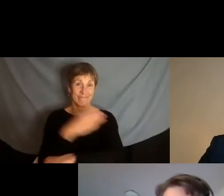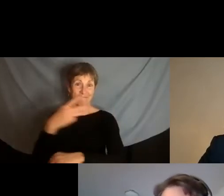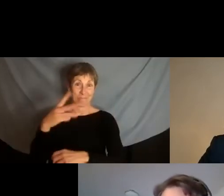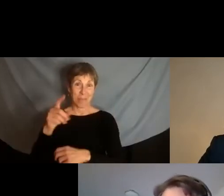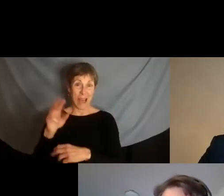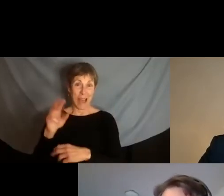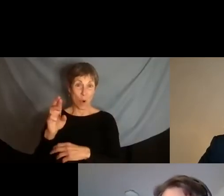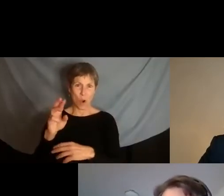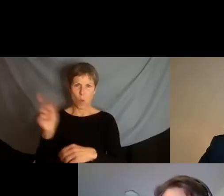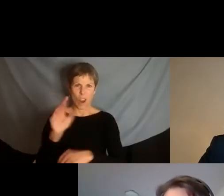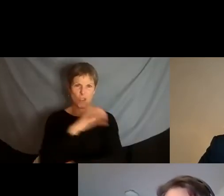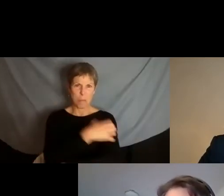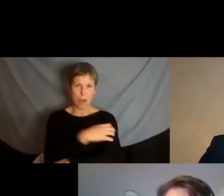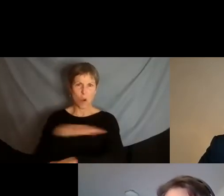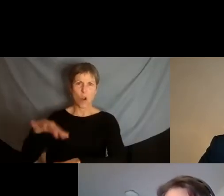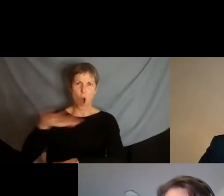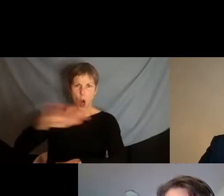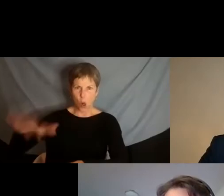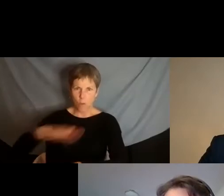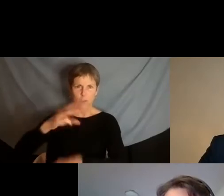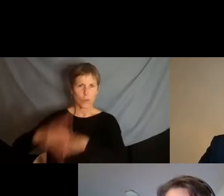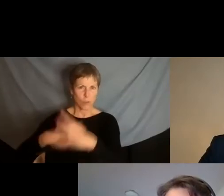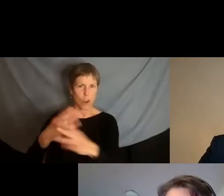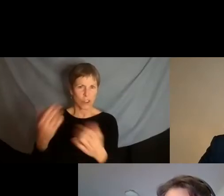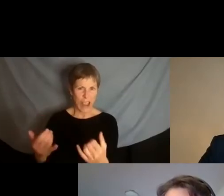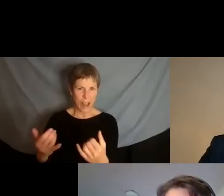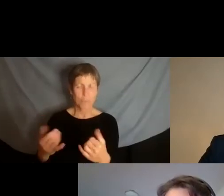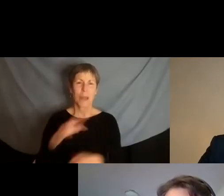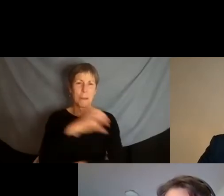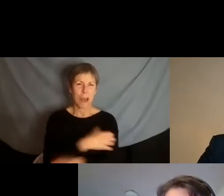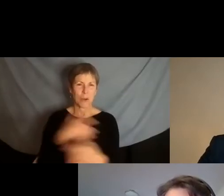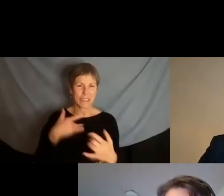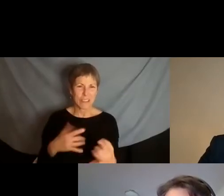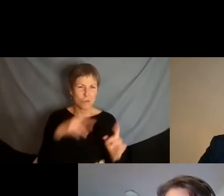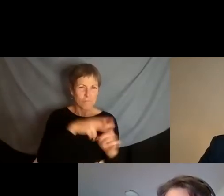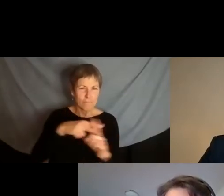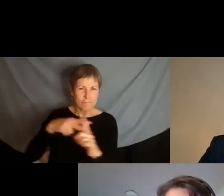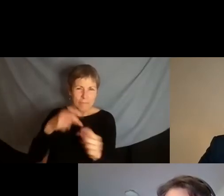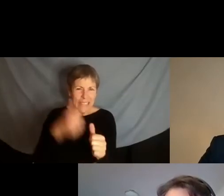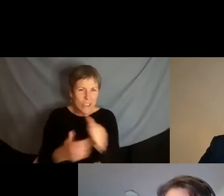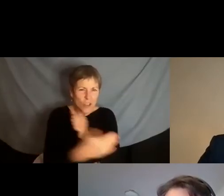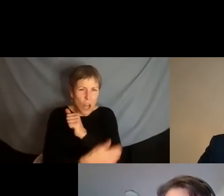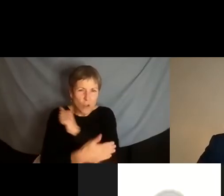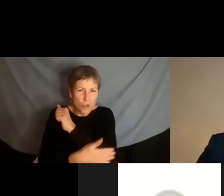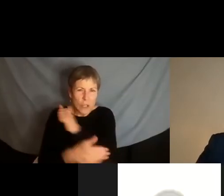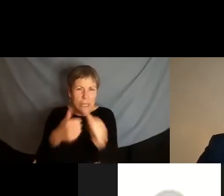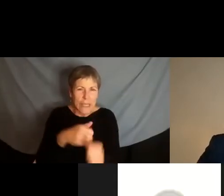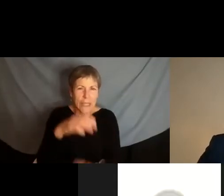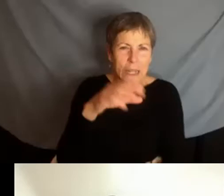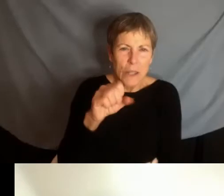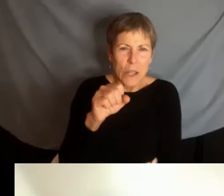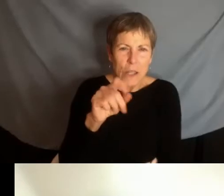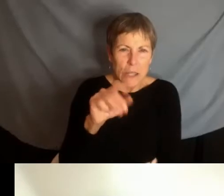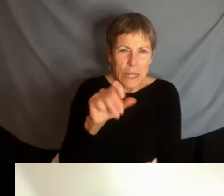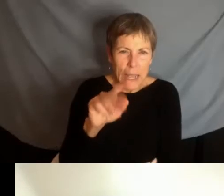de que el poder está organizado globalmente, porque el poder está organizado en una base de Estado. Entonces, Estados